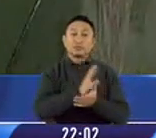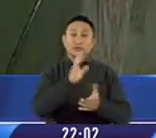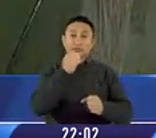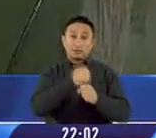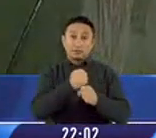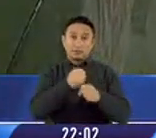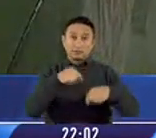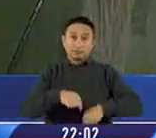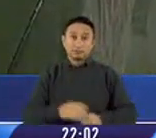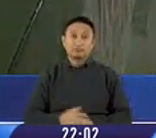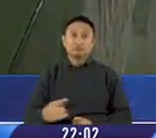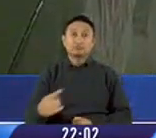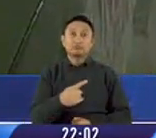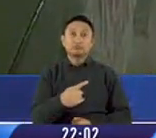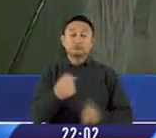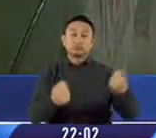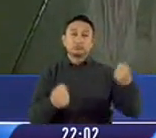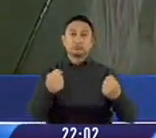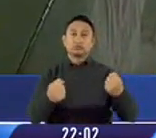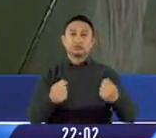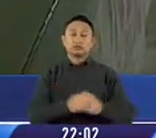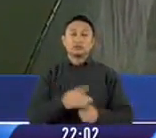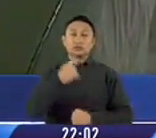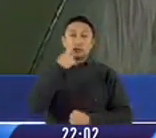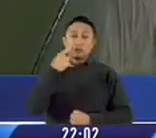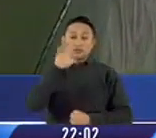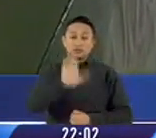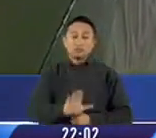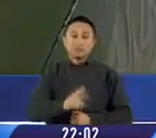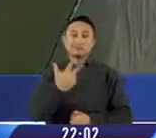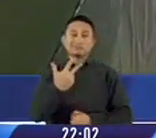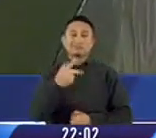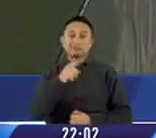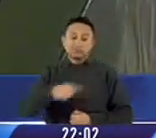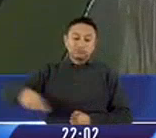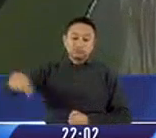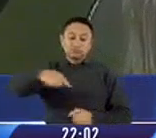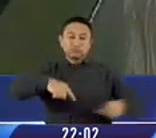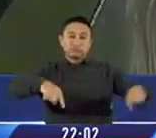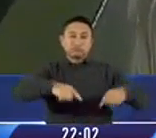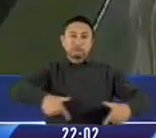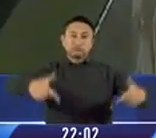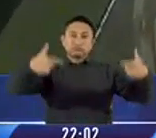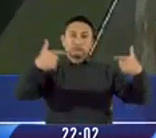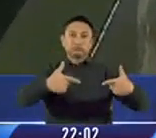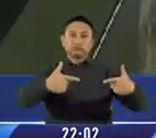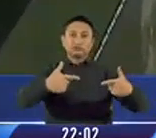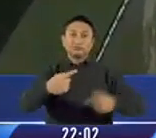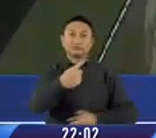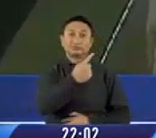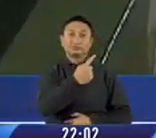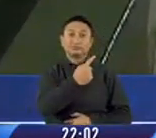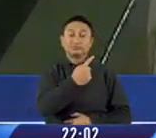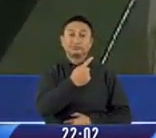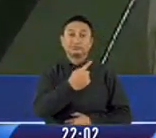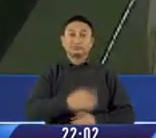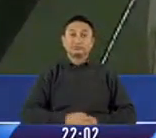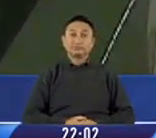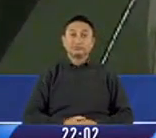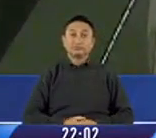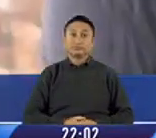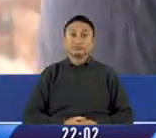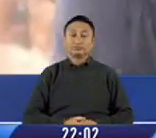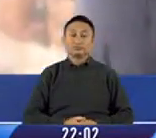De pronto apareció en escena un auto. El conductor paró y se bajaron 3 tipos que con armas de fuego sometieron a los 4 miembros de la